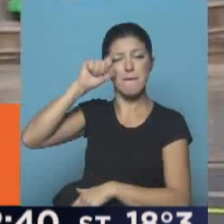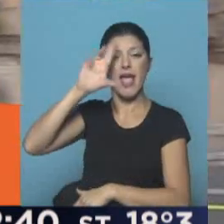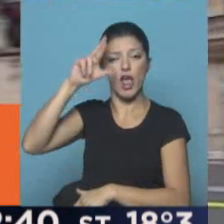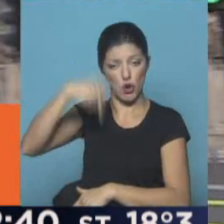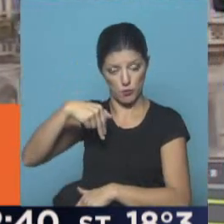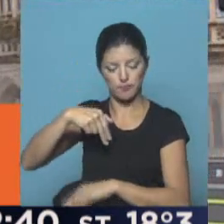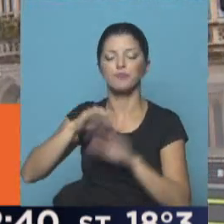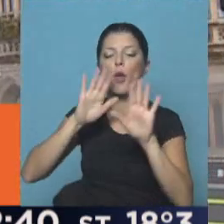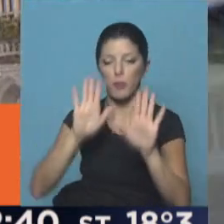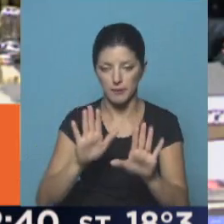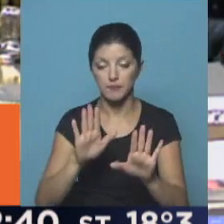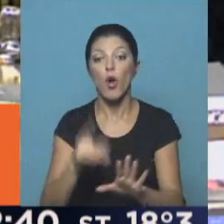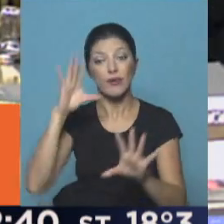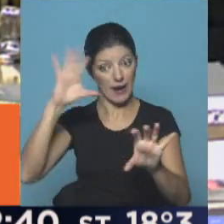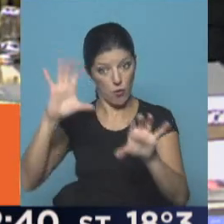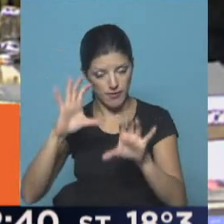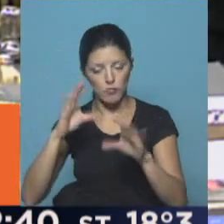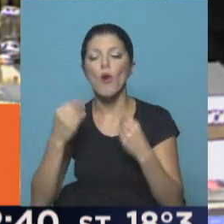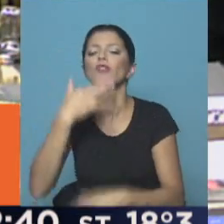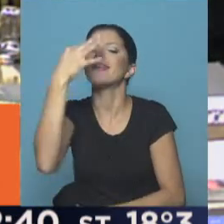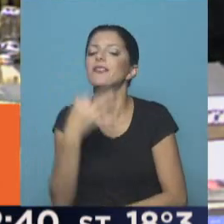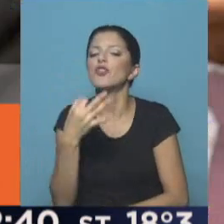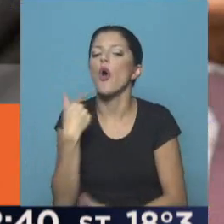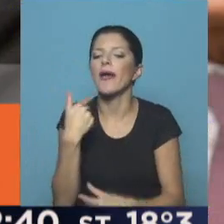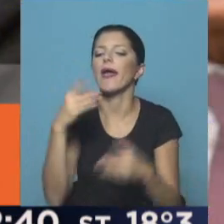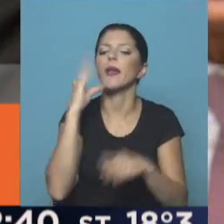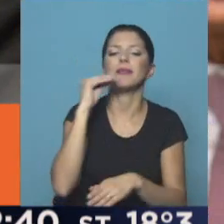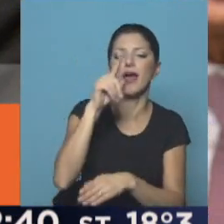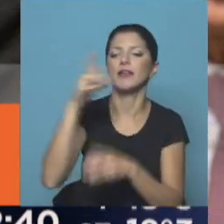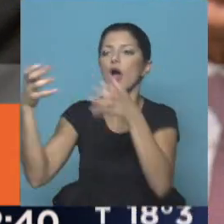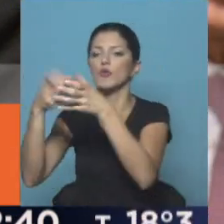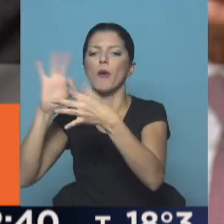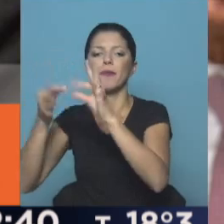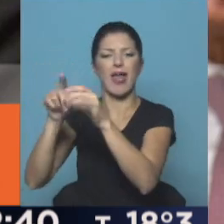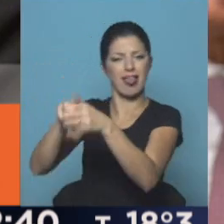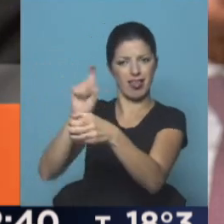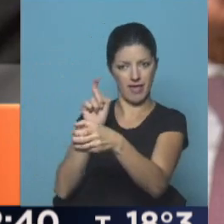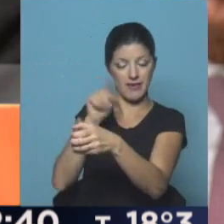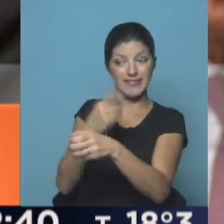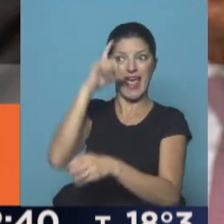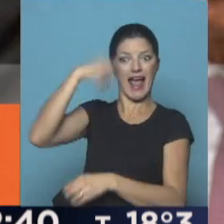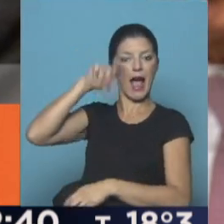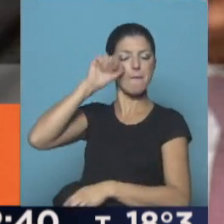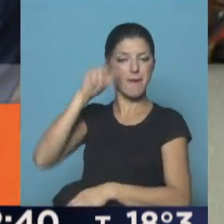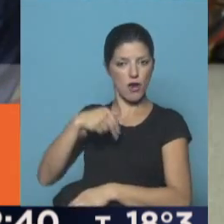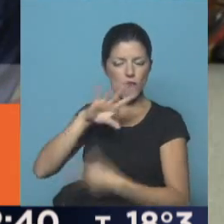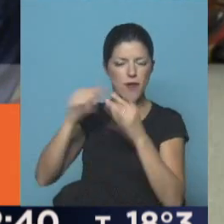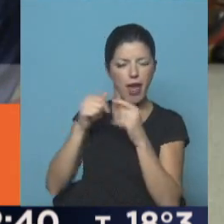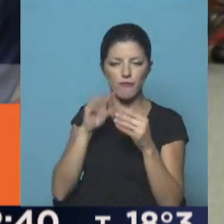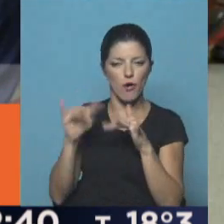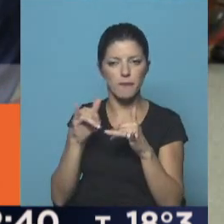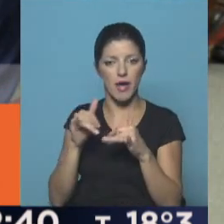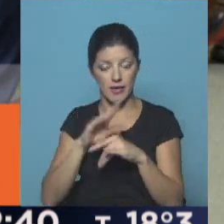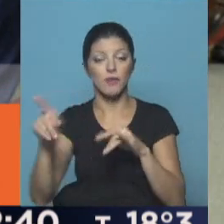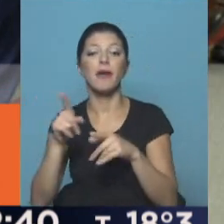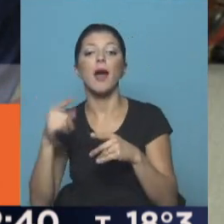la elección del Brexit, porque fue una promesa de campaña de Cameron para triunfar sobre Ed Miliband en la elección del 2015. Candidato